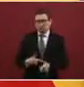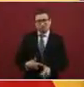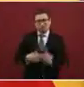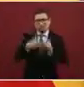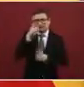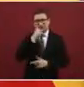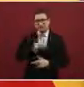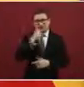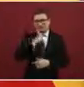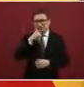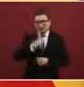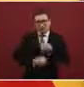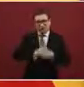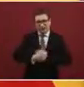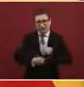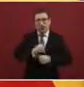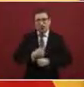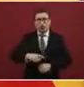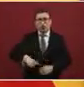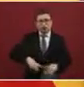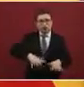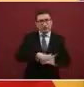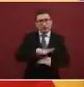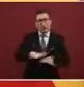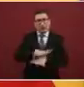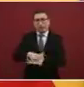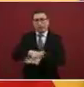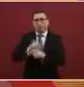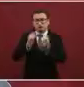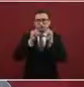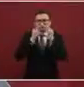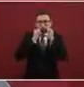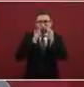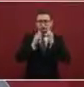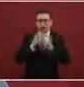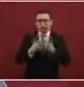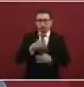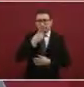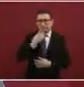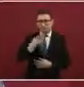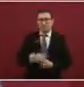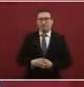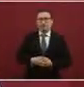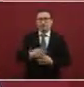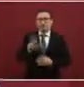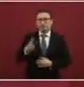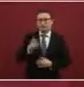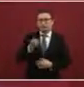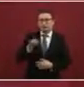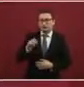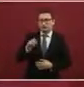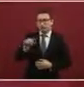de las épocas, de los gobiernos y de todo lo temporal. Termino con Luis Cernuda, que al referirse a su llegada a esta gran nación